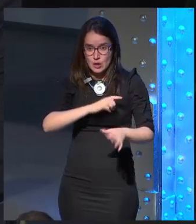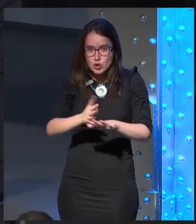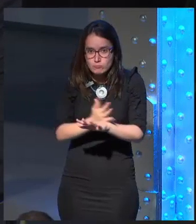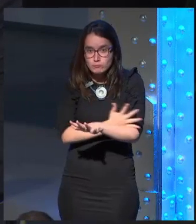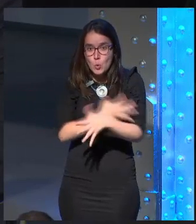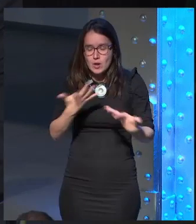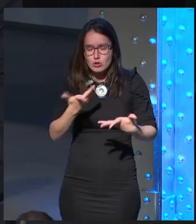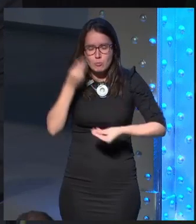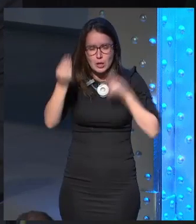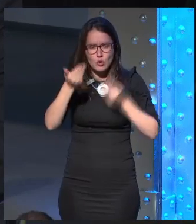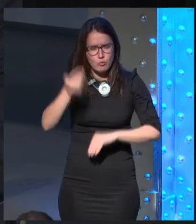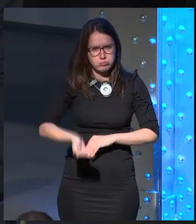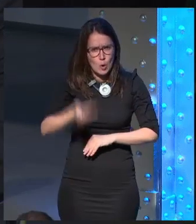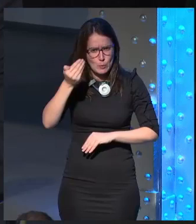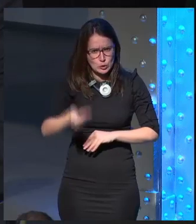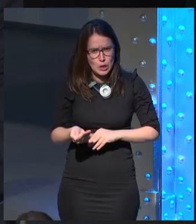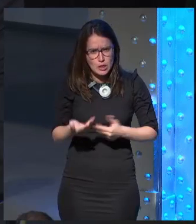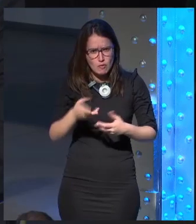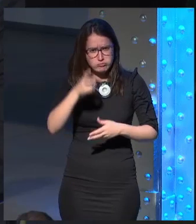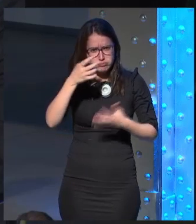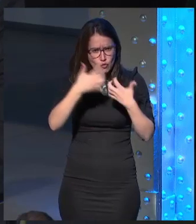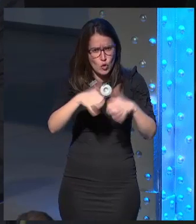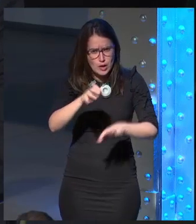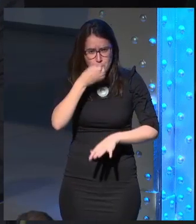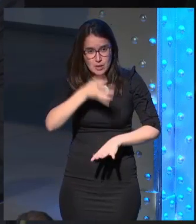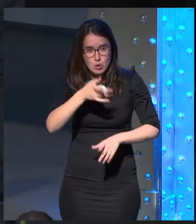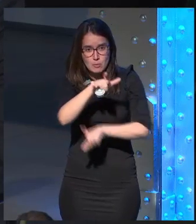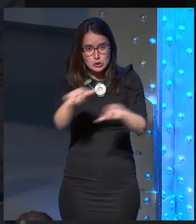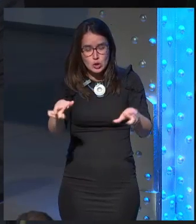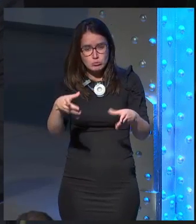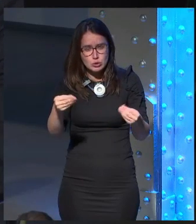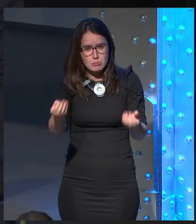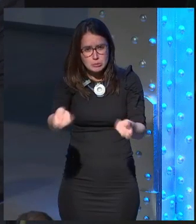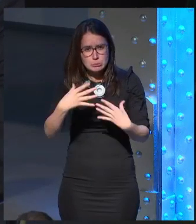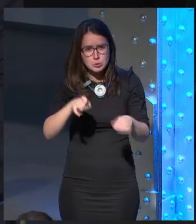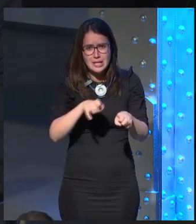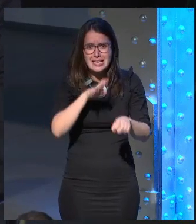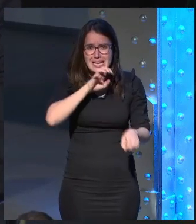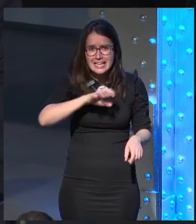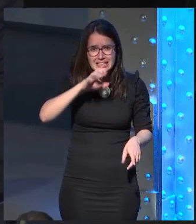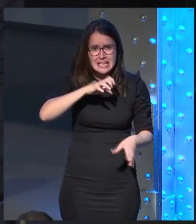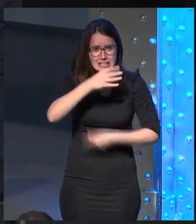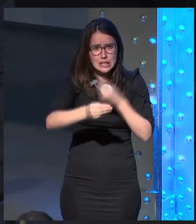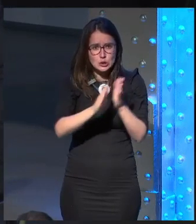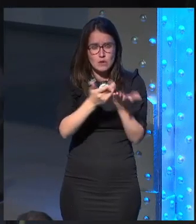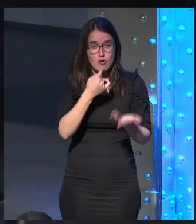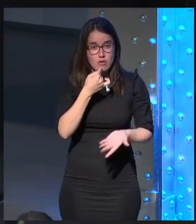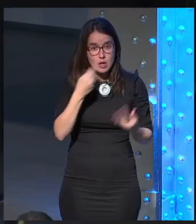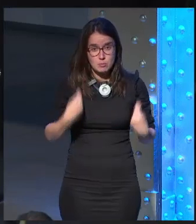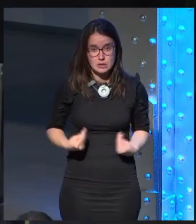que ha funcionado, porque mucha gente me ha hecho este comentario, muchas de las críticas que se han hecho del libro pues lo